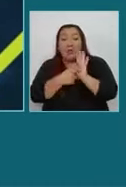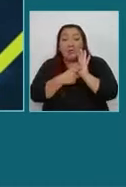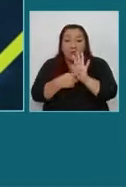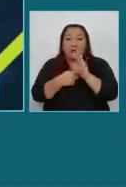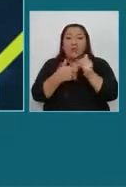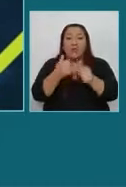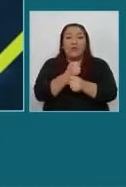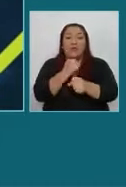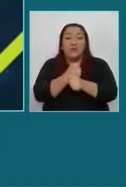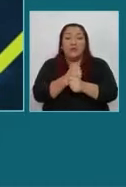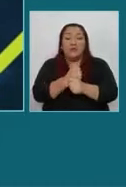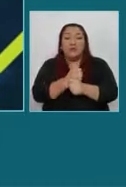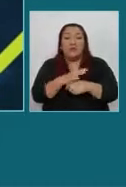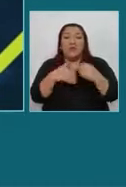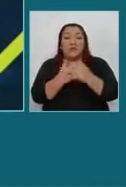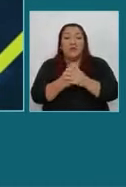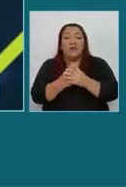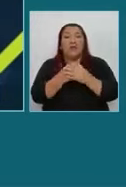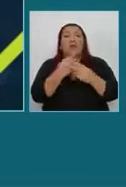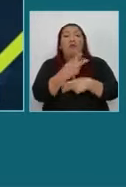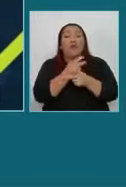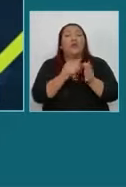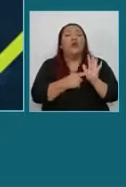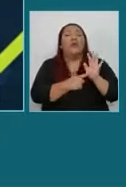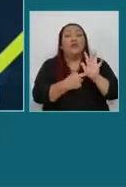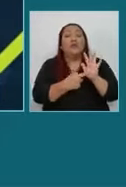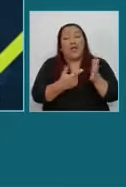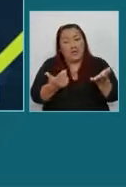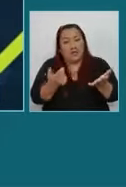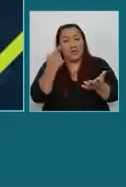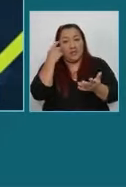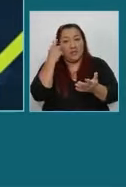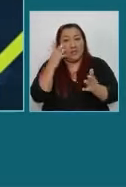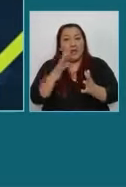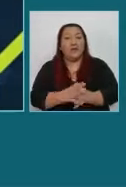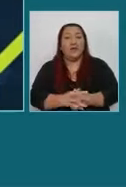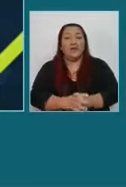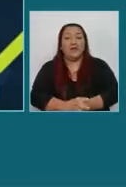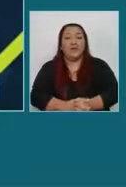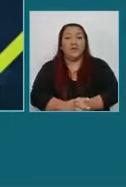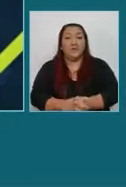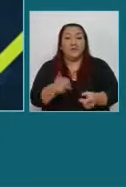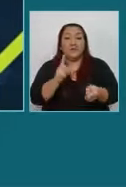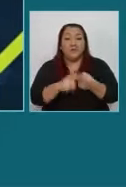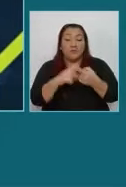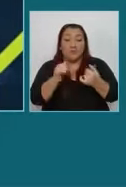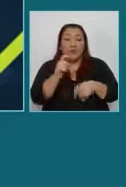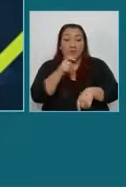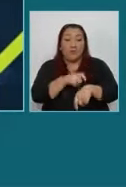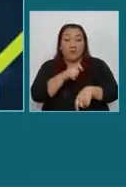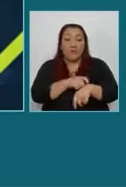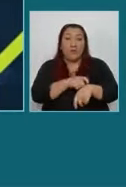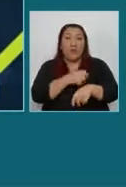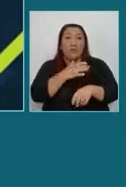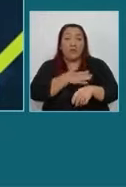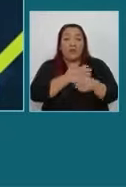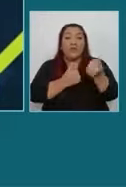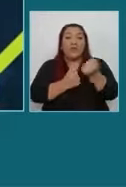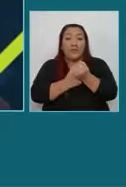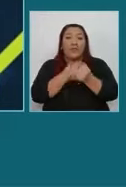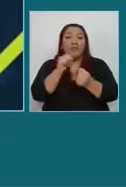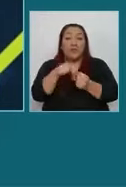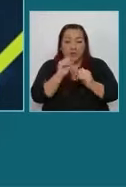y efectividad del producto que va a presentar. Entonces, por el momento, ese va a ser nuestro soporte y